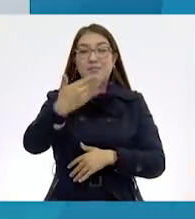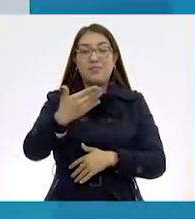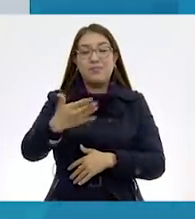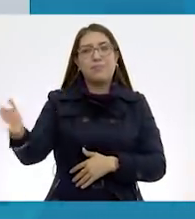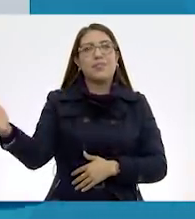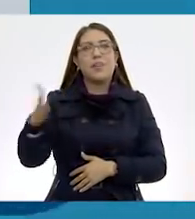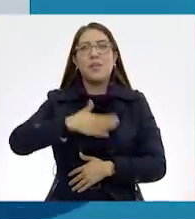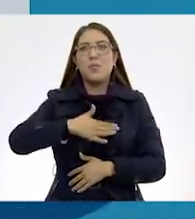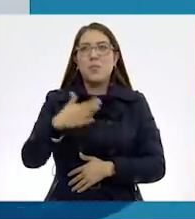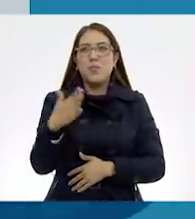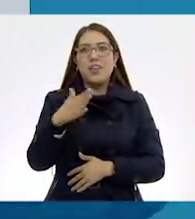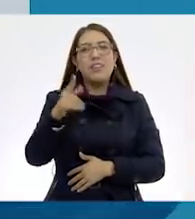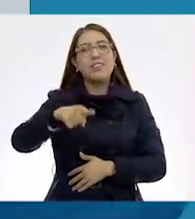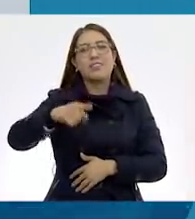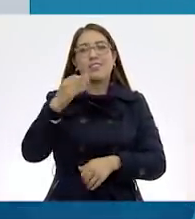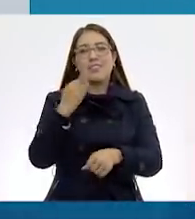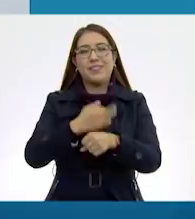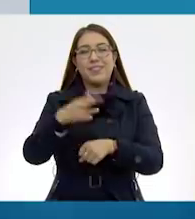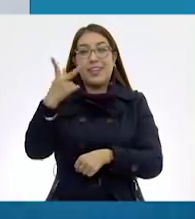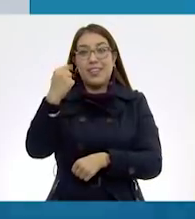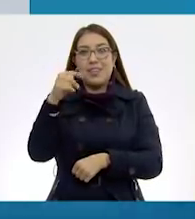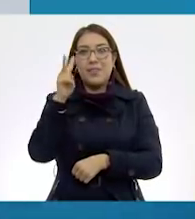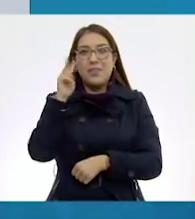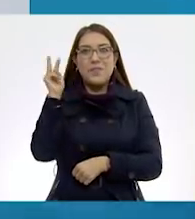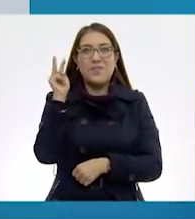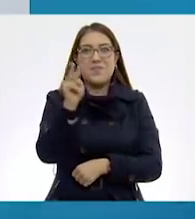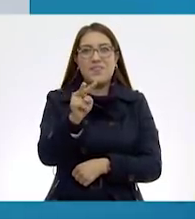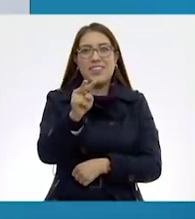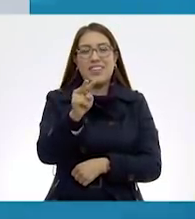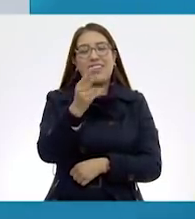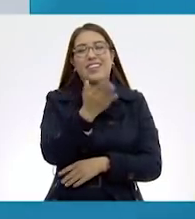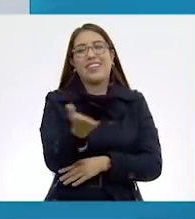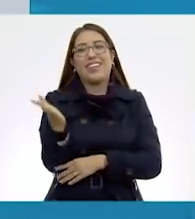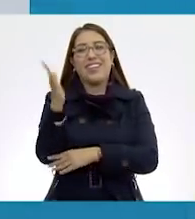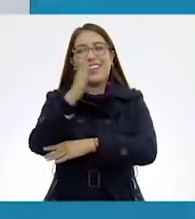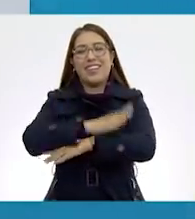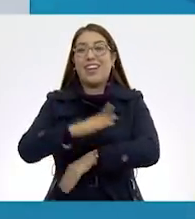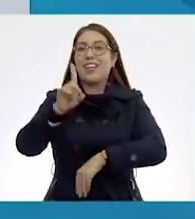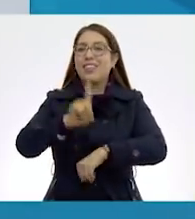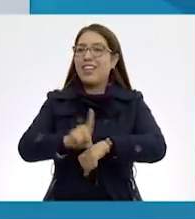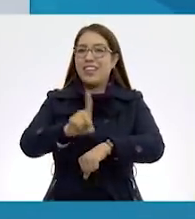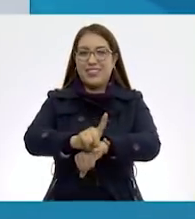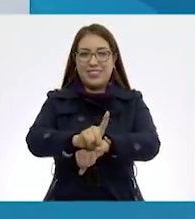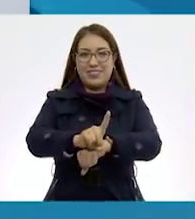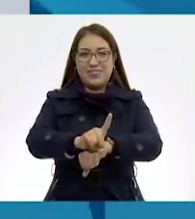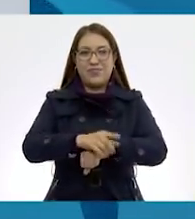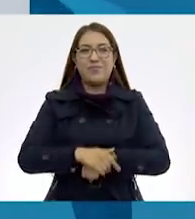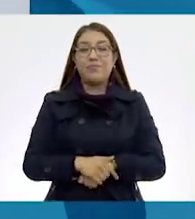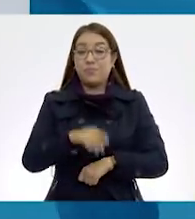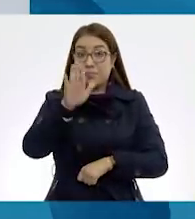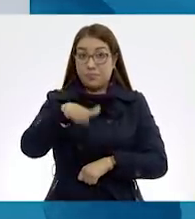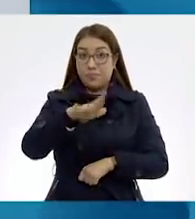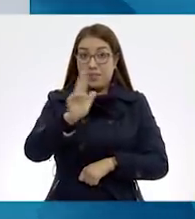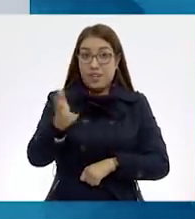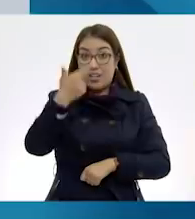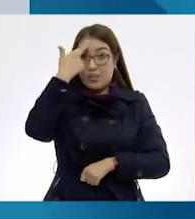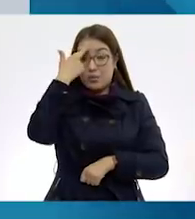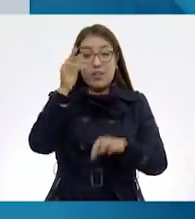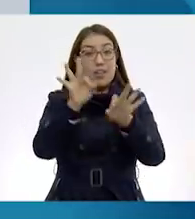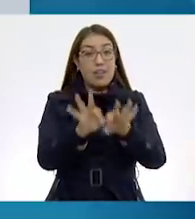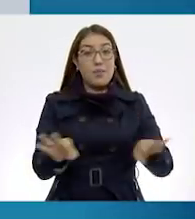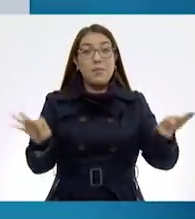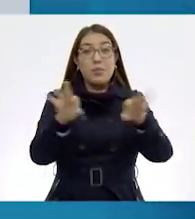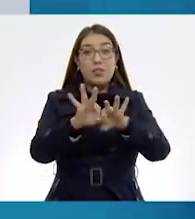bueno que salgo en la tele! ¡Así los puedo ver todos los días! Recuerden que es importante